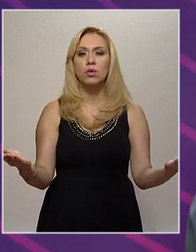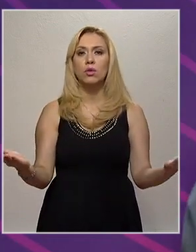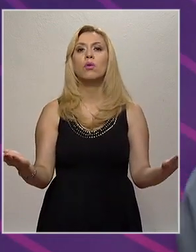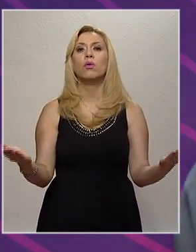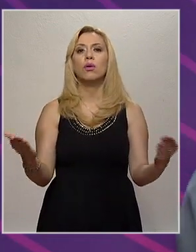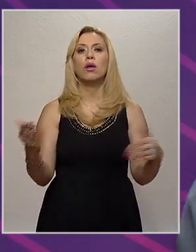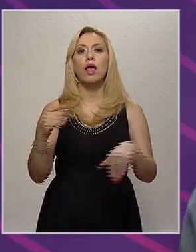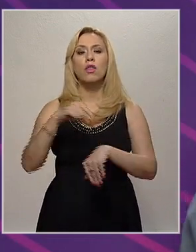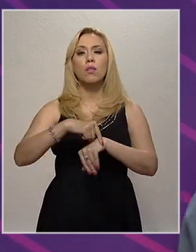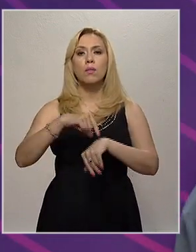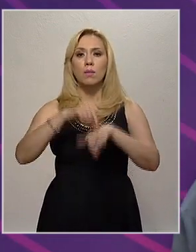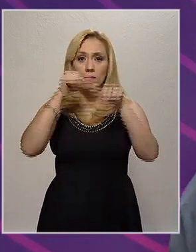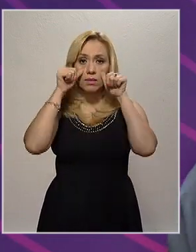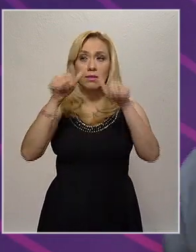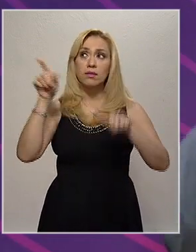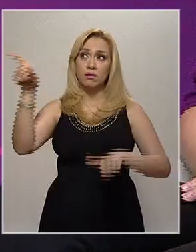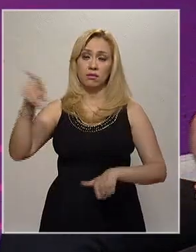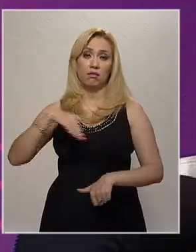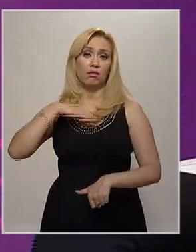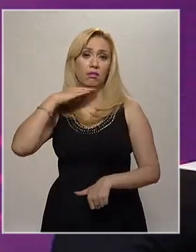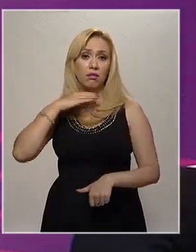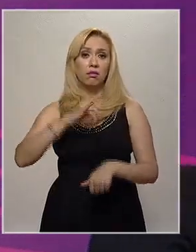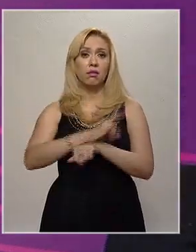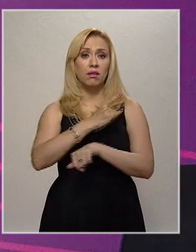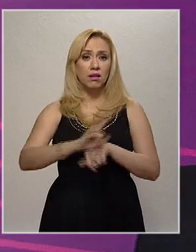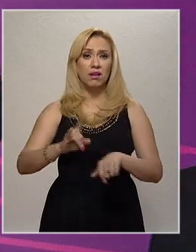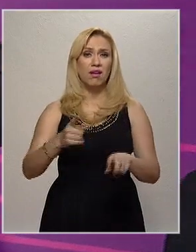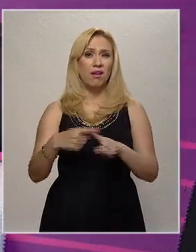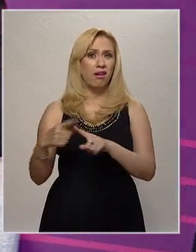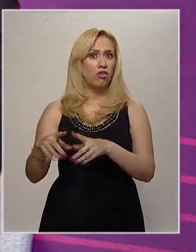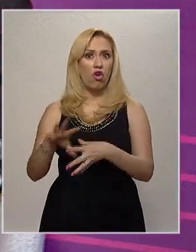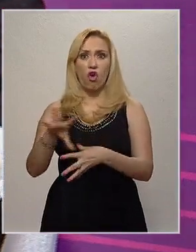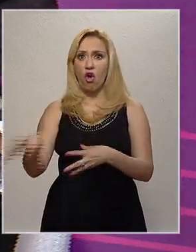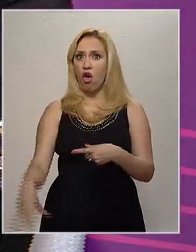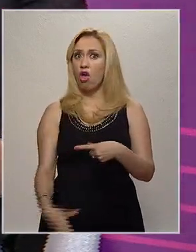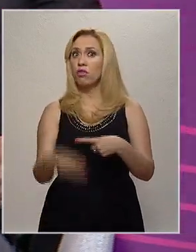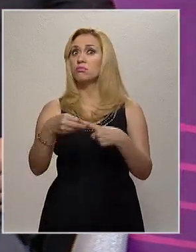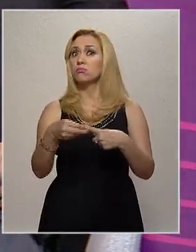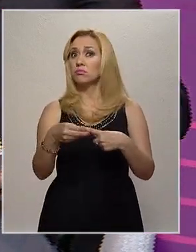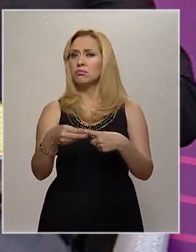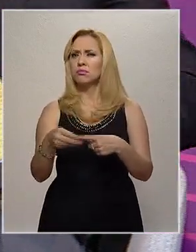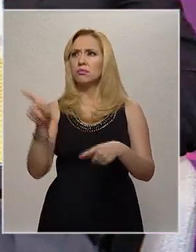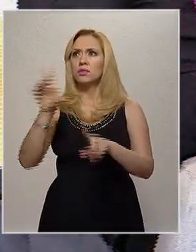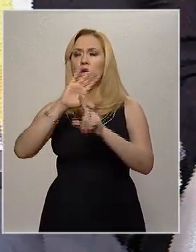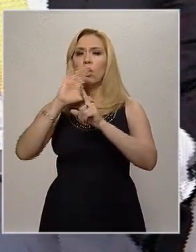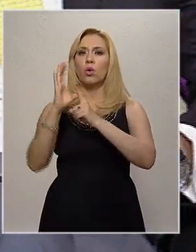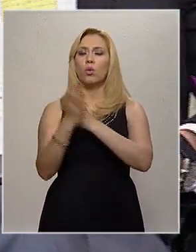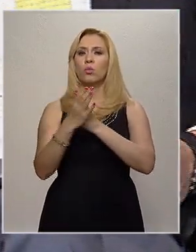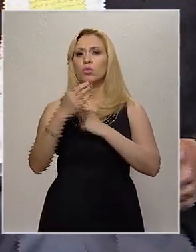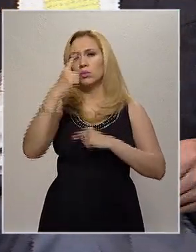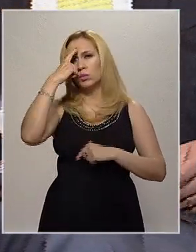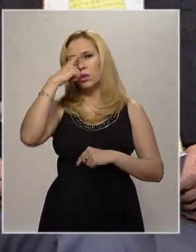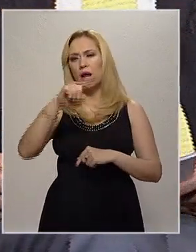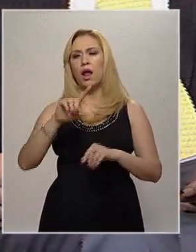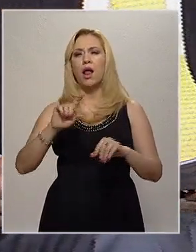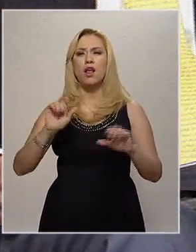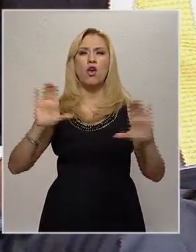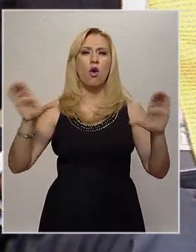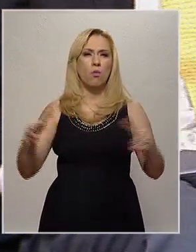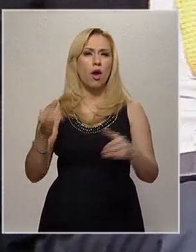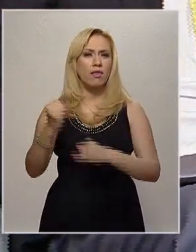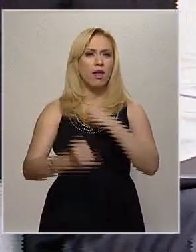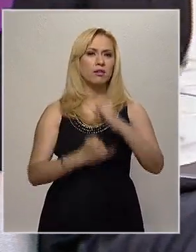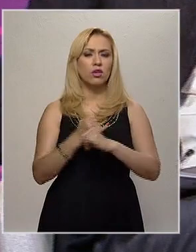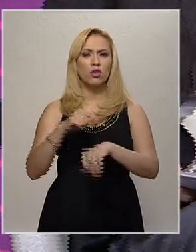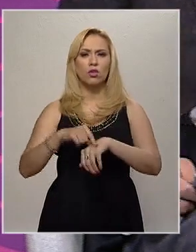Entonces, ahí ya hay una señal de que hay una preocupación de la comunidad internacional respecto de la situación de México. Y el doctor refería